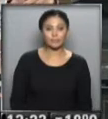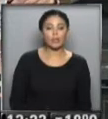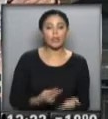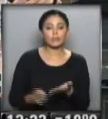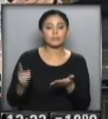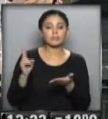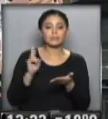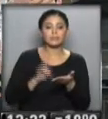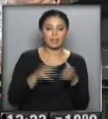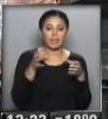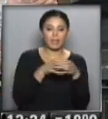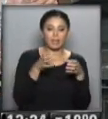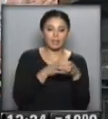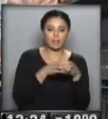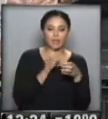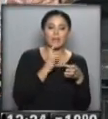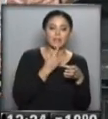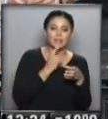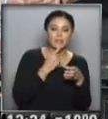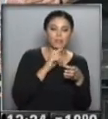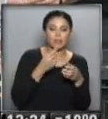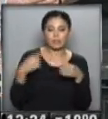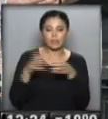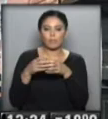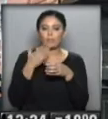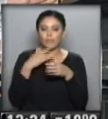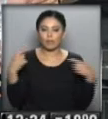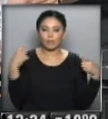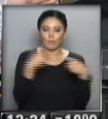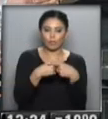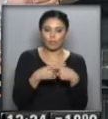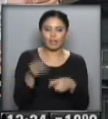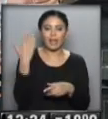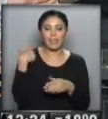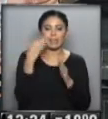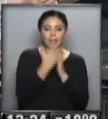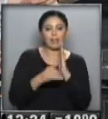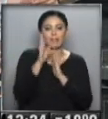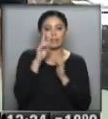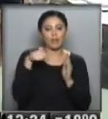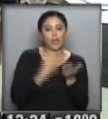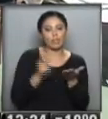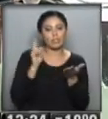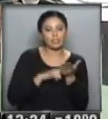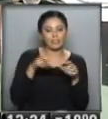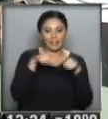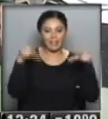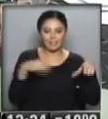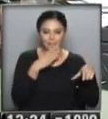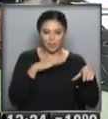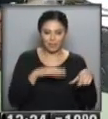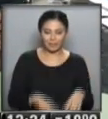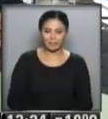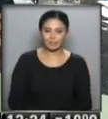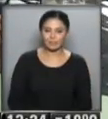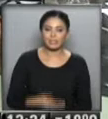Vuelve el superclásico y River vuelve a la Bombonera a jugar después de haber estado en la B, vuelven a la cancha de Boca. Claro, está máxima, en el torneo